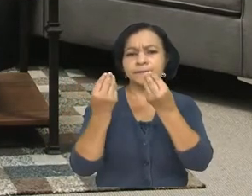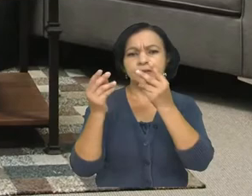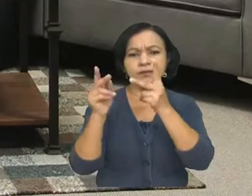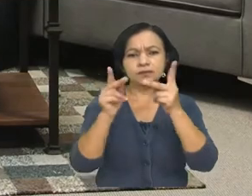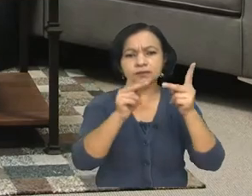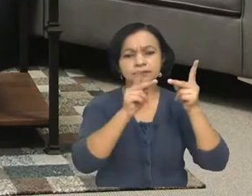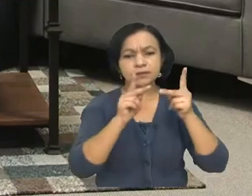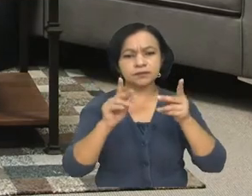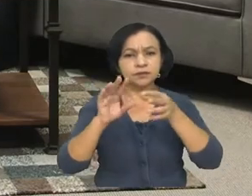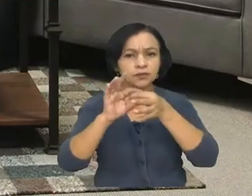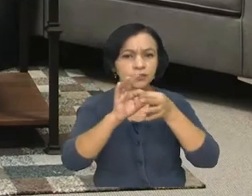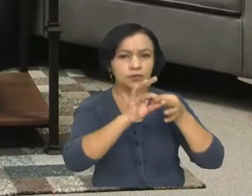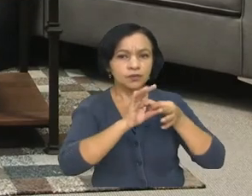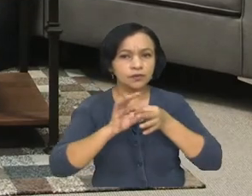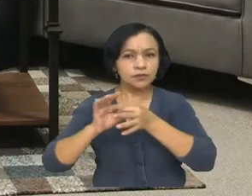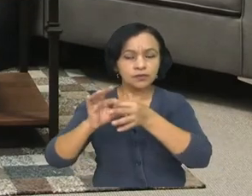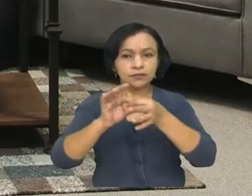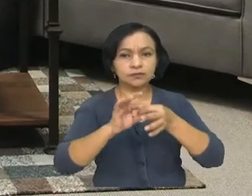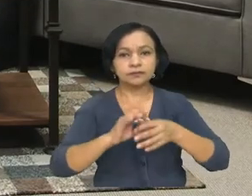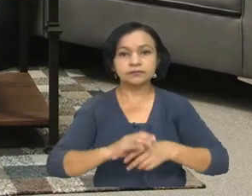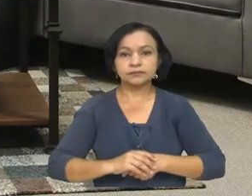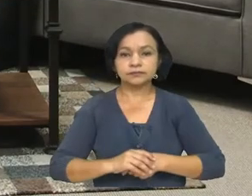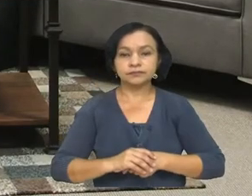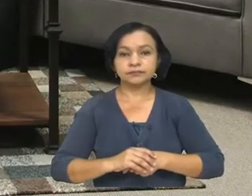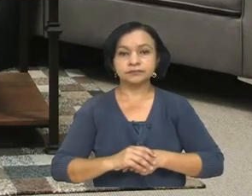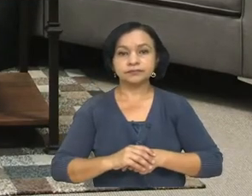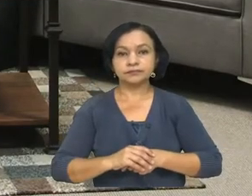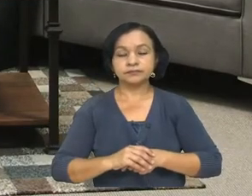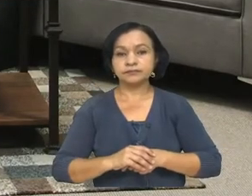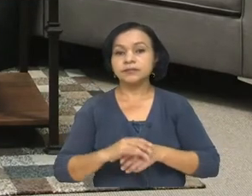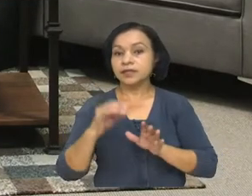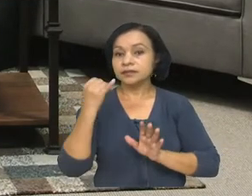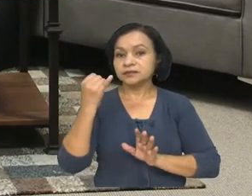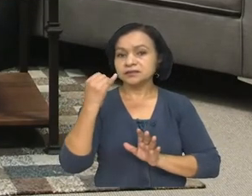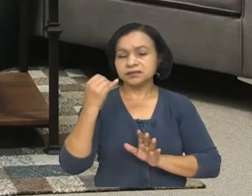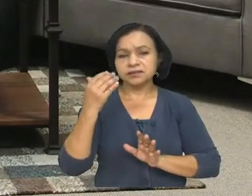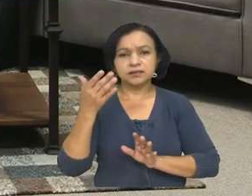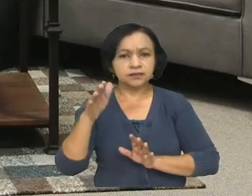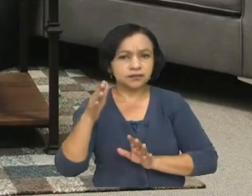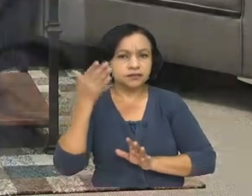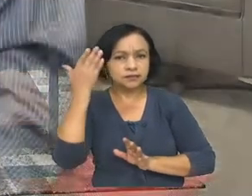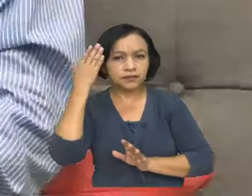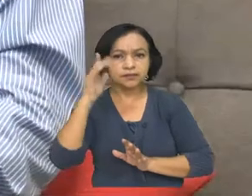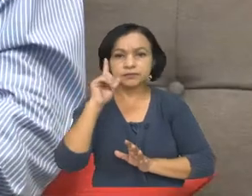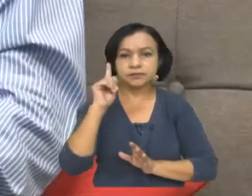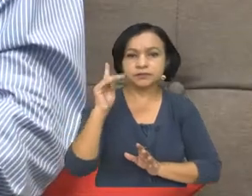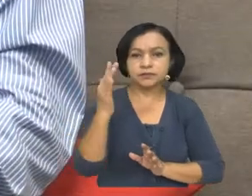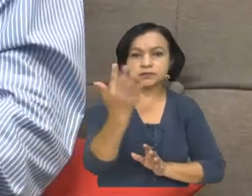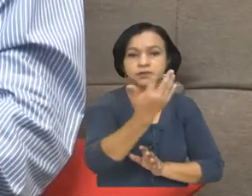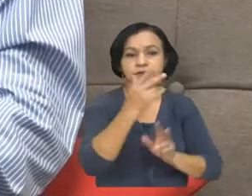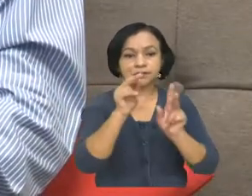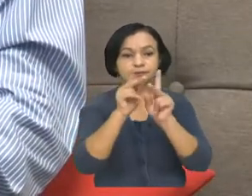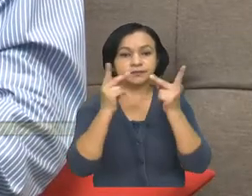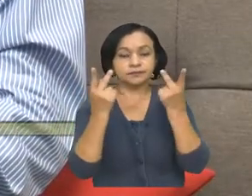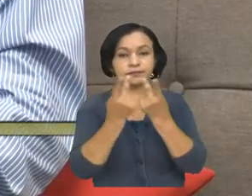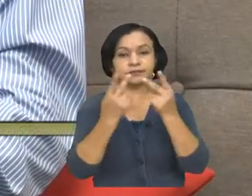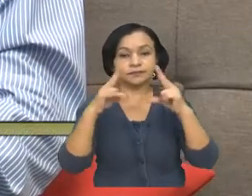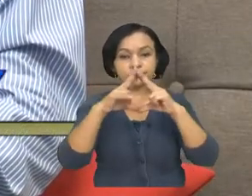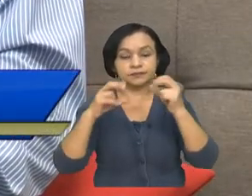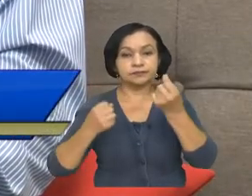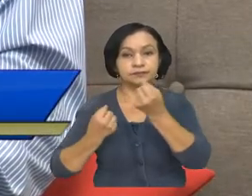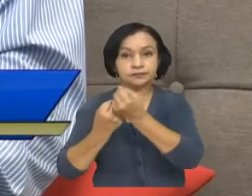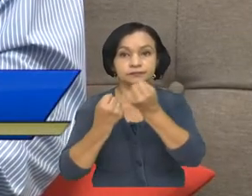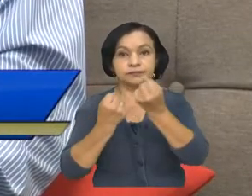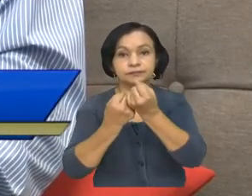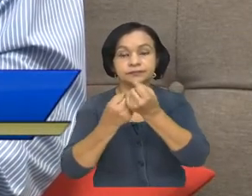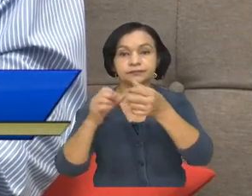estaban sumados en esta lucha? Bueno, pues lógicamente que sí, pues sabíamos que todo el pueblo estábamos contribuyendo, sí. Todos estábamos